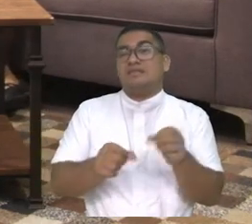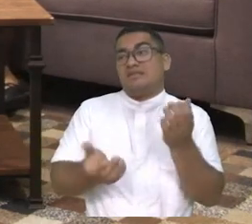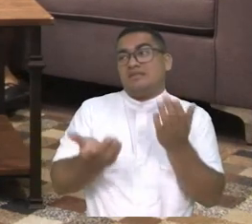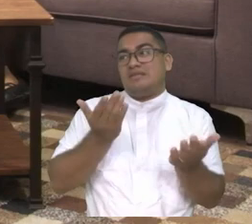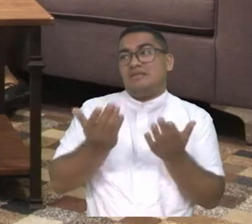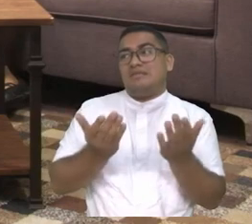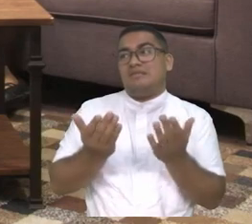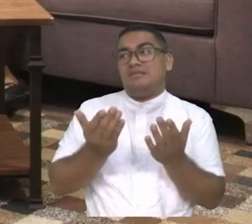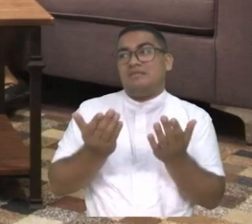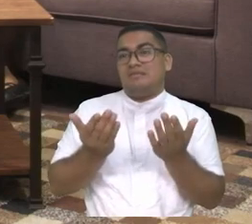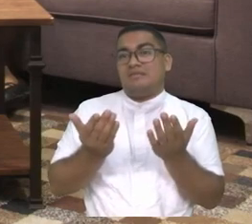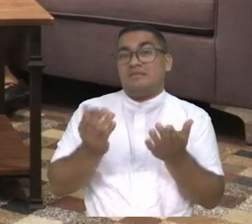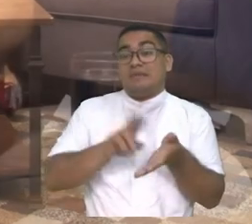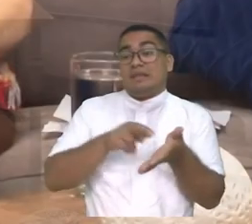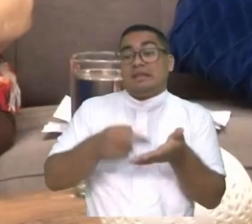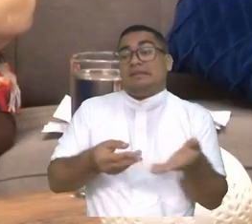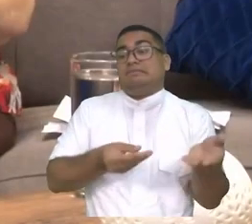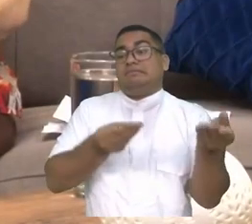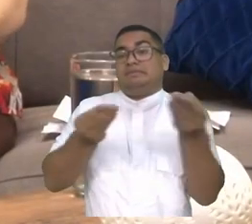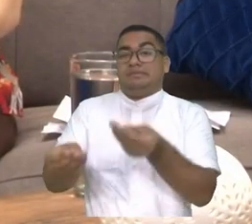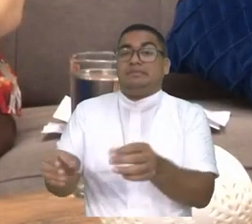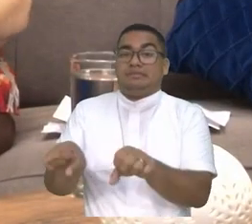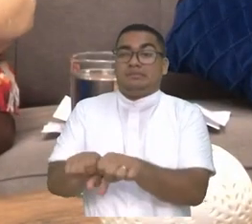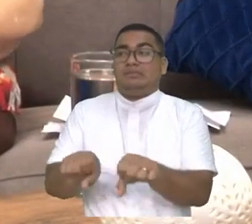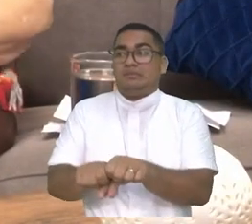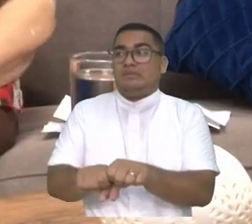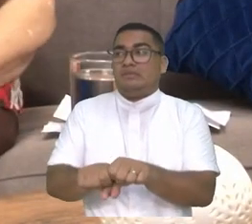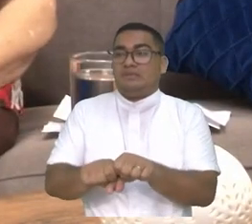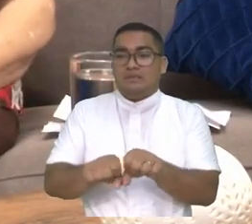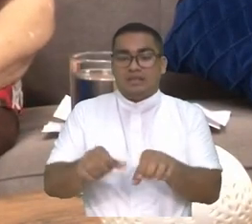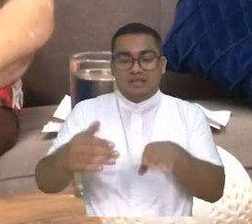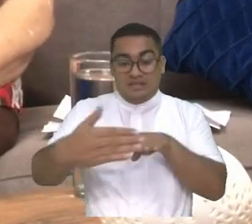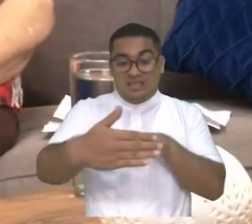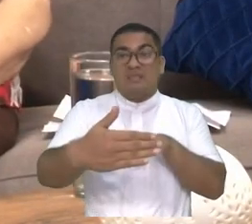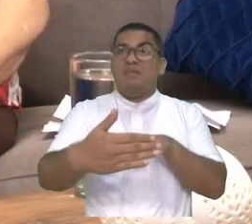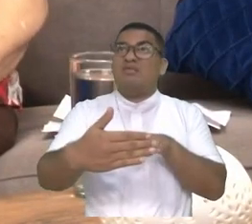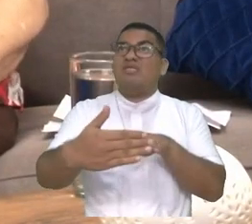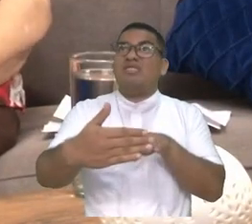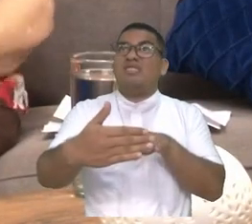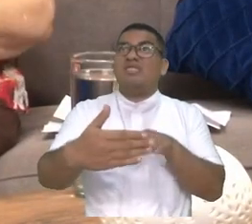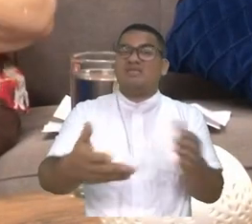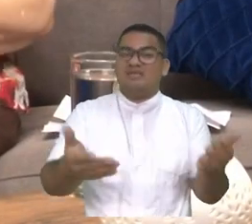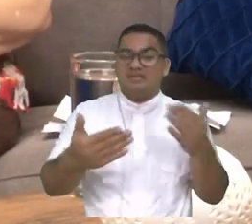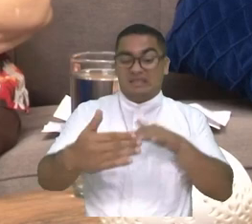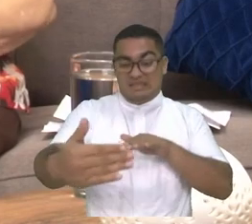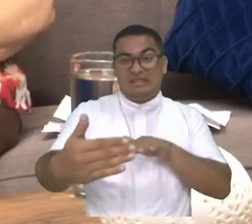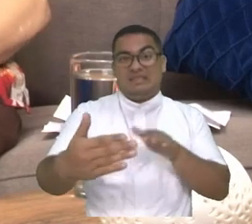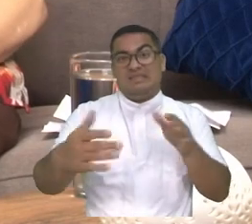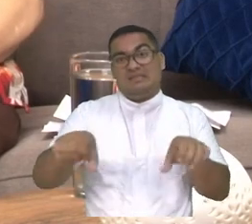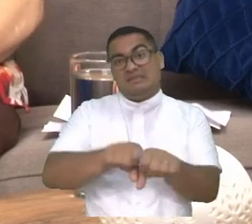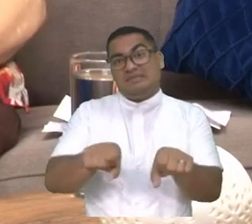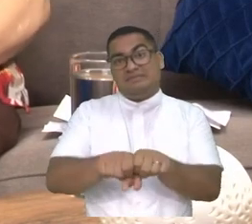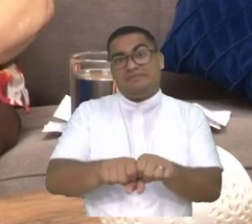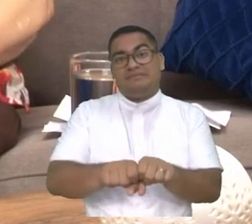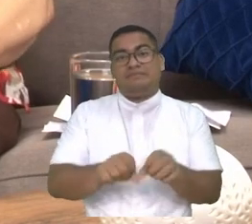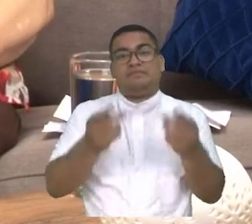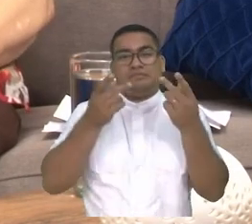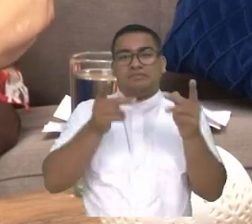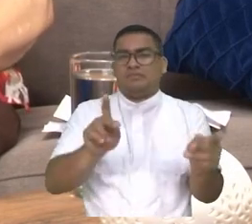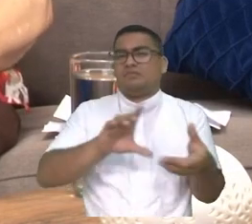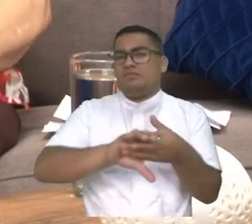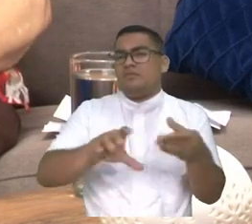posiblemente hasta regalados eran, porque eran más grandes que su pie. Pero hay una anécdota muy